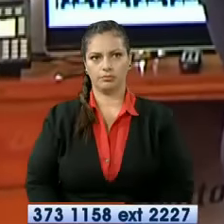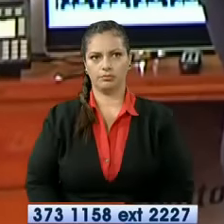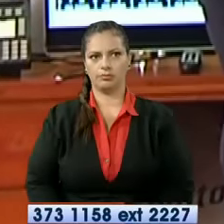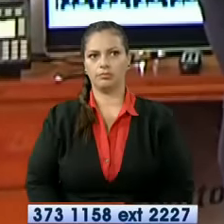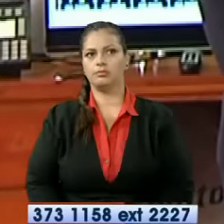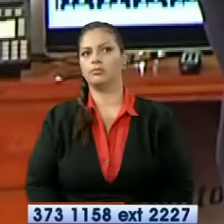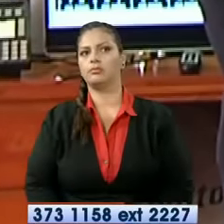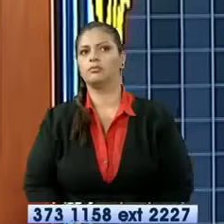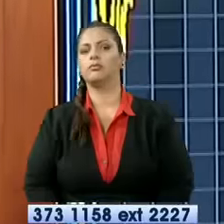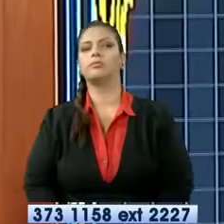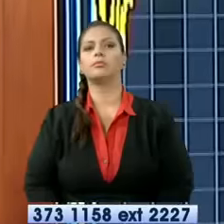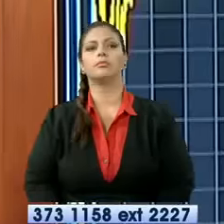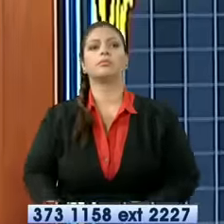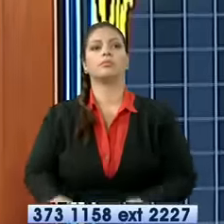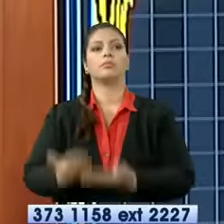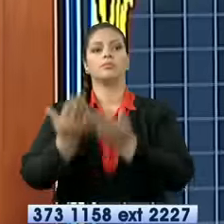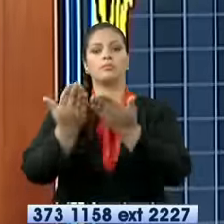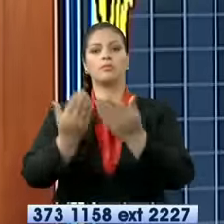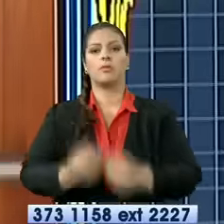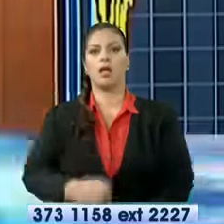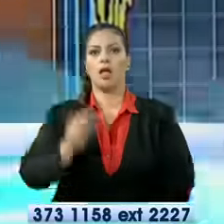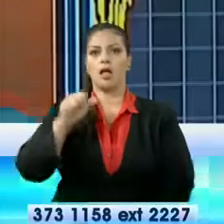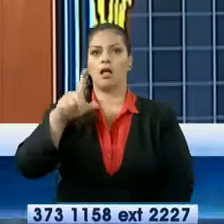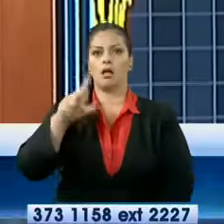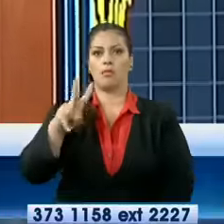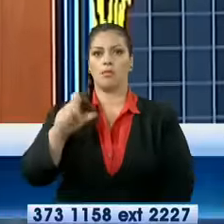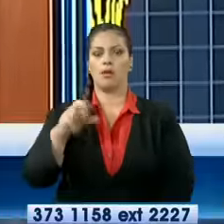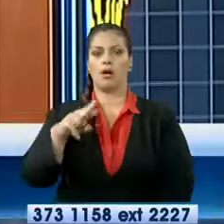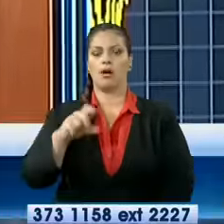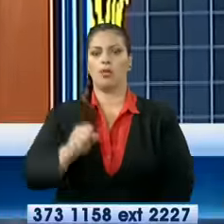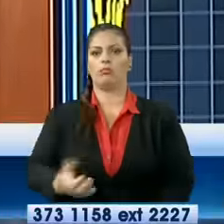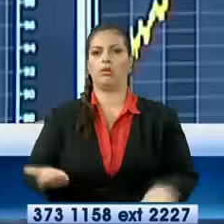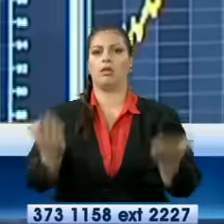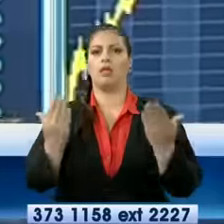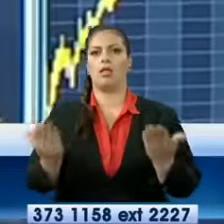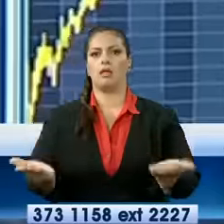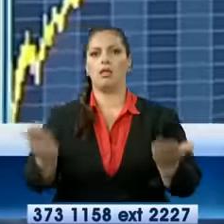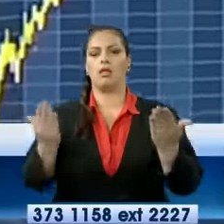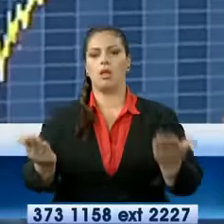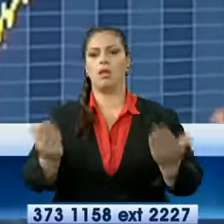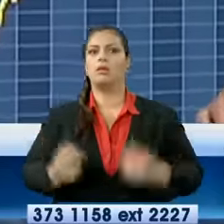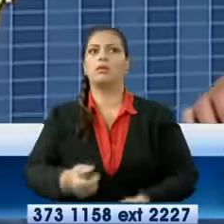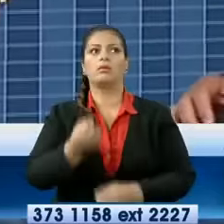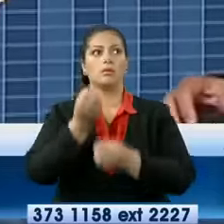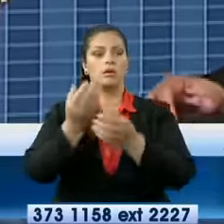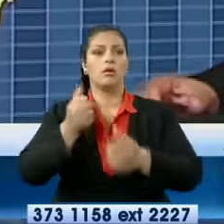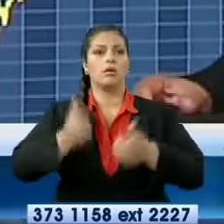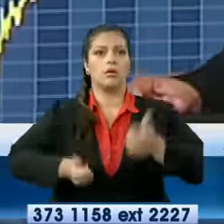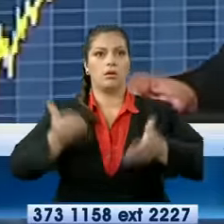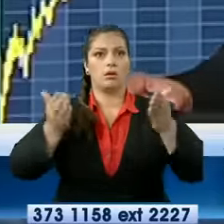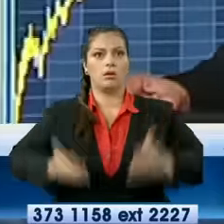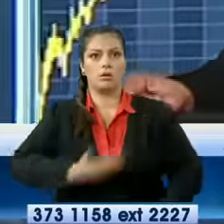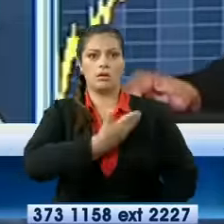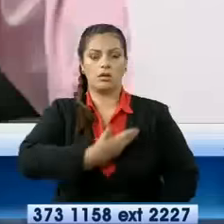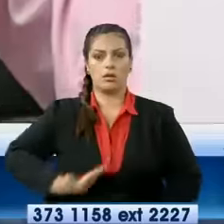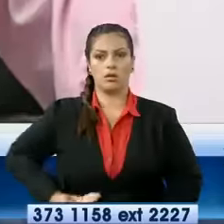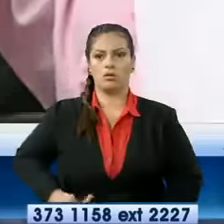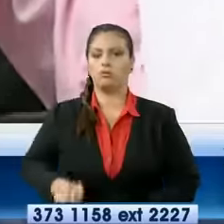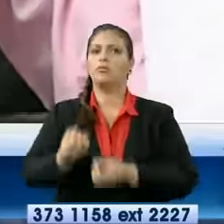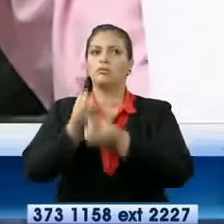Reunidos con los representantes de su partido político, Álvaro Noboa, precandidato a la presidencia de la República, hacía cuentas y ante